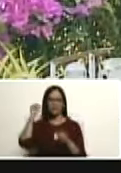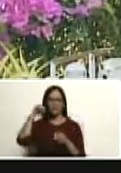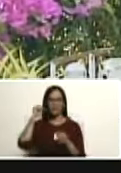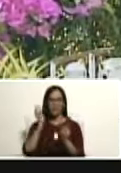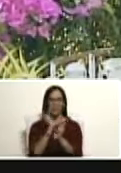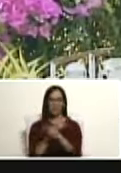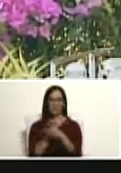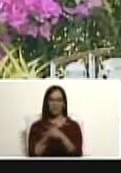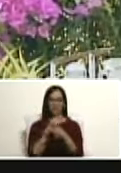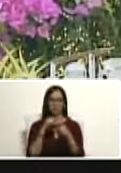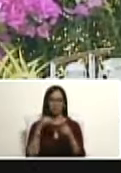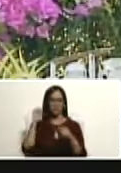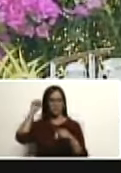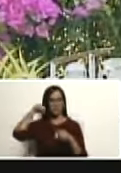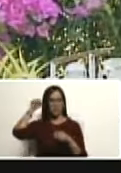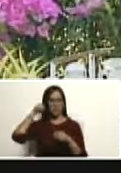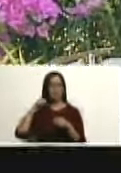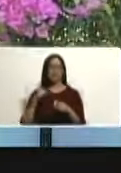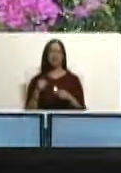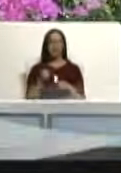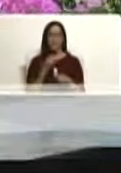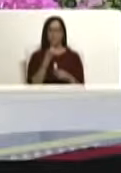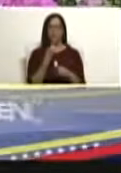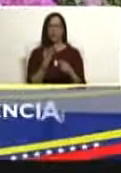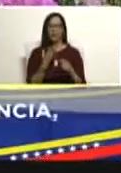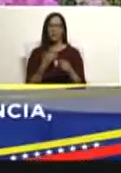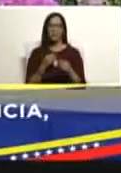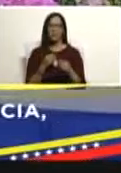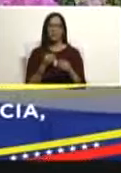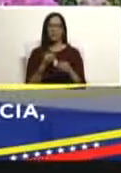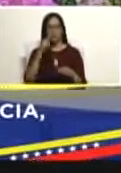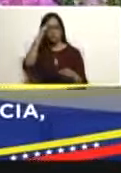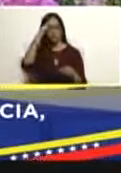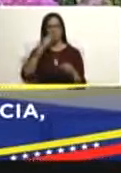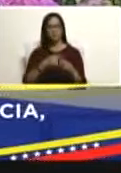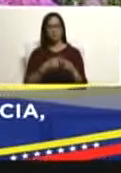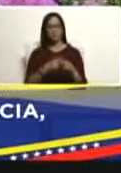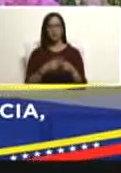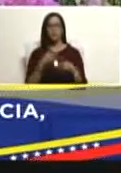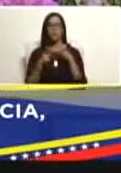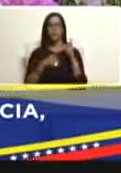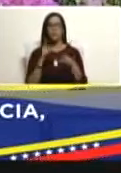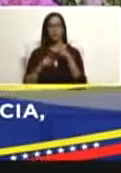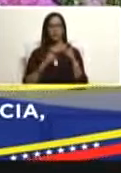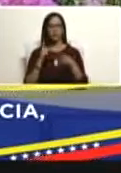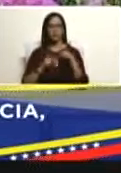series. Pero sería digno de una gran superproducción.